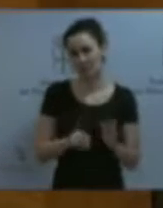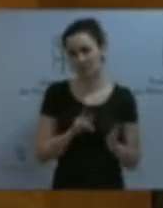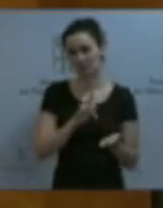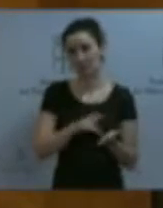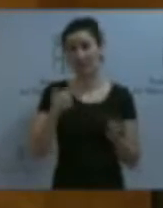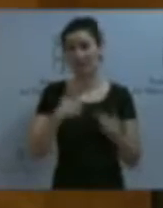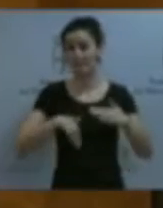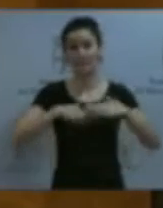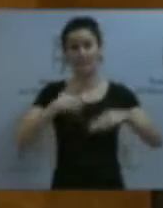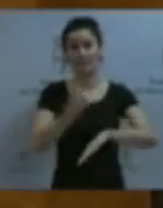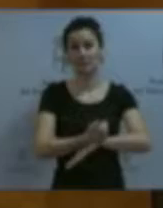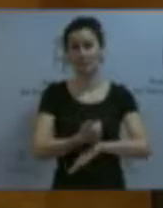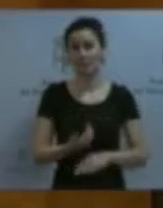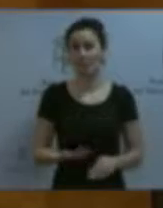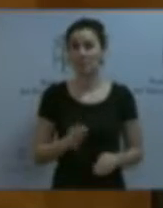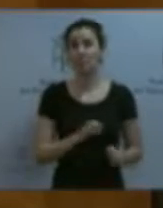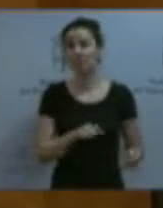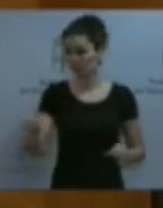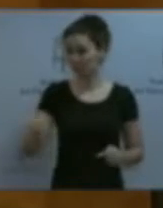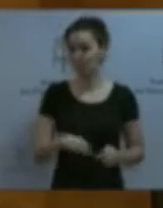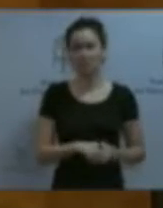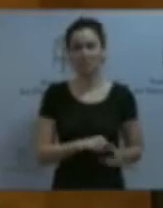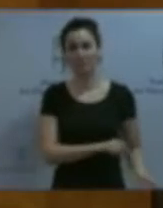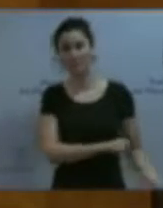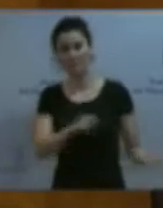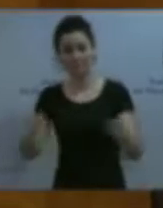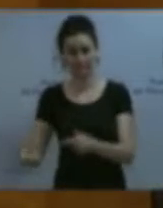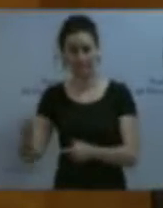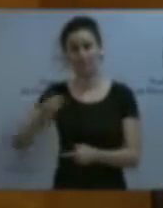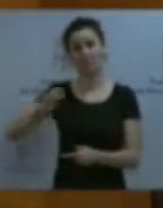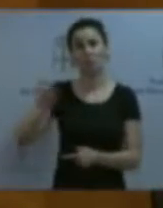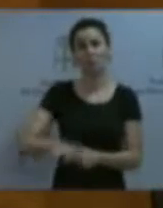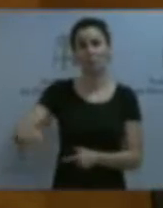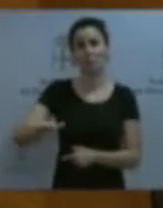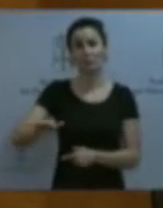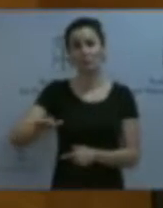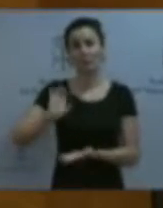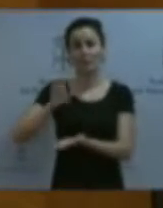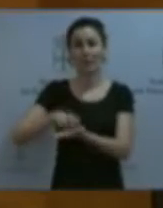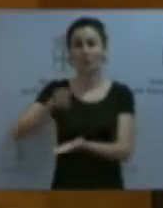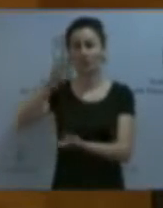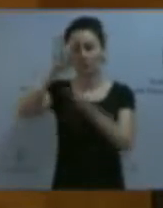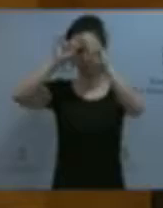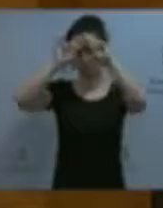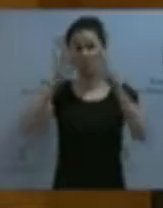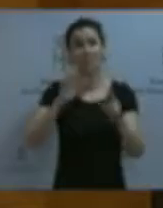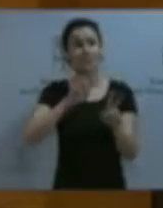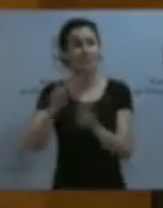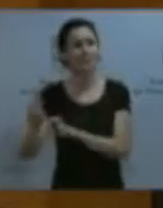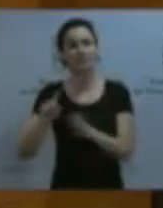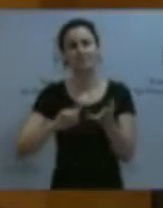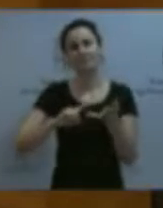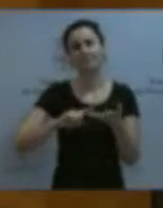tiempos máximos, derivar pacientes, ¿no? Bien, sobre esta hay otras cuestiones que creemos que también se podrían plantear, ¿no? Aparte